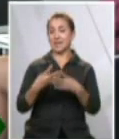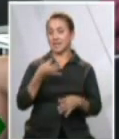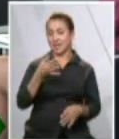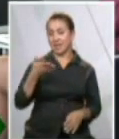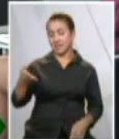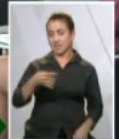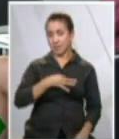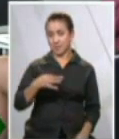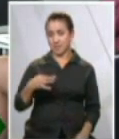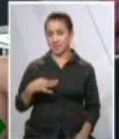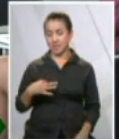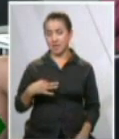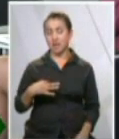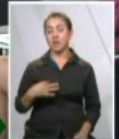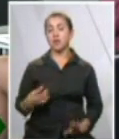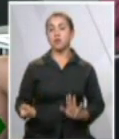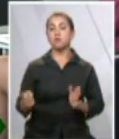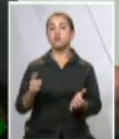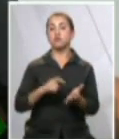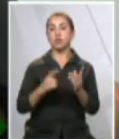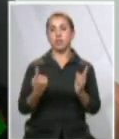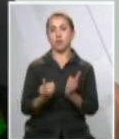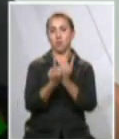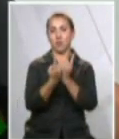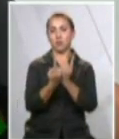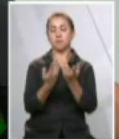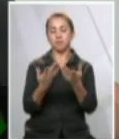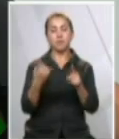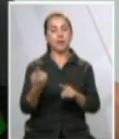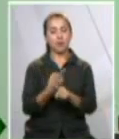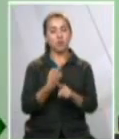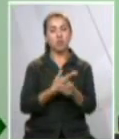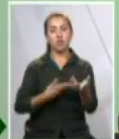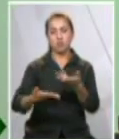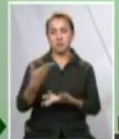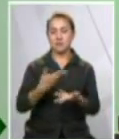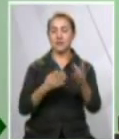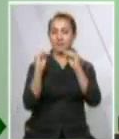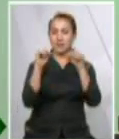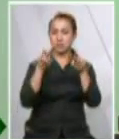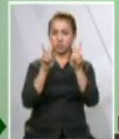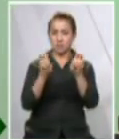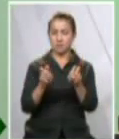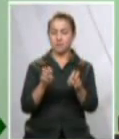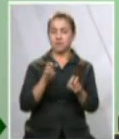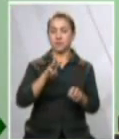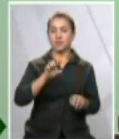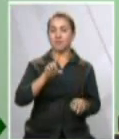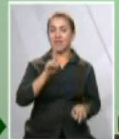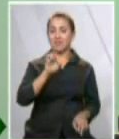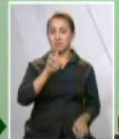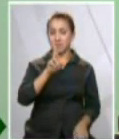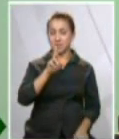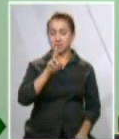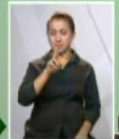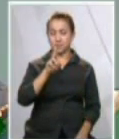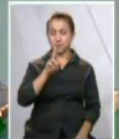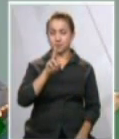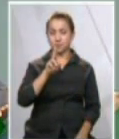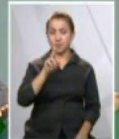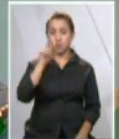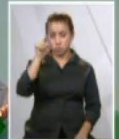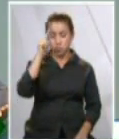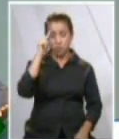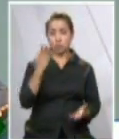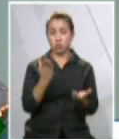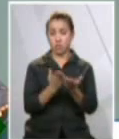la ministra es un punto de encuentro. Para conversar y para dialogar esos temas. Vladimir, ¿cómo, tú estás estudiando